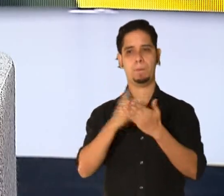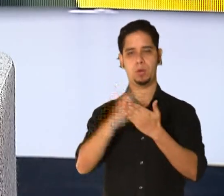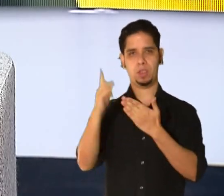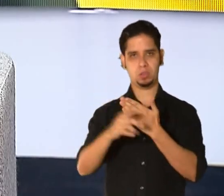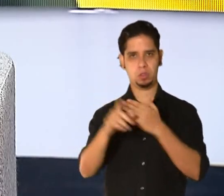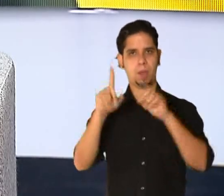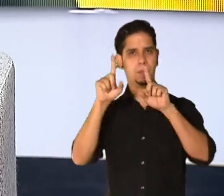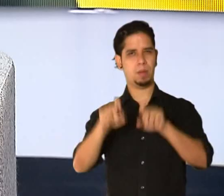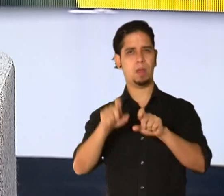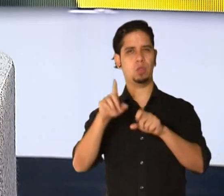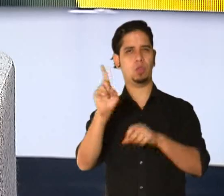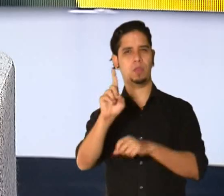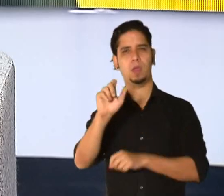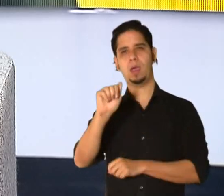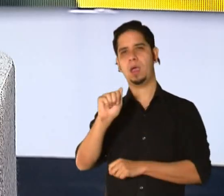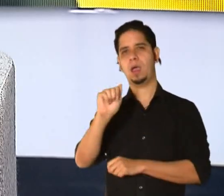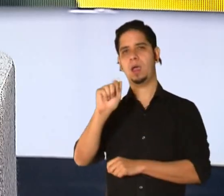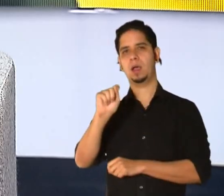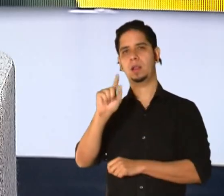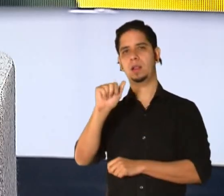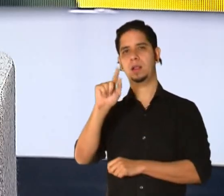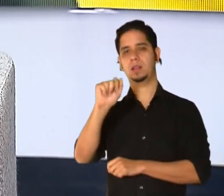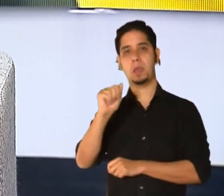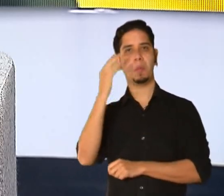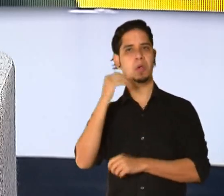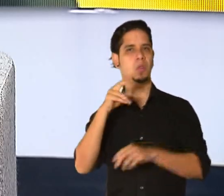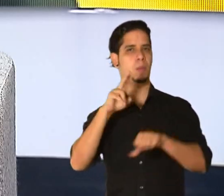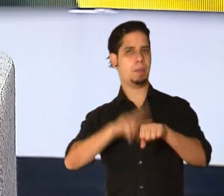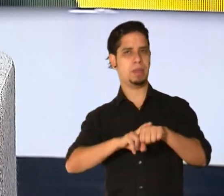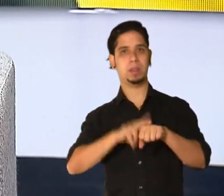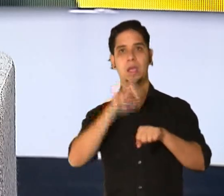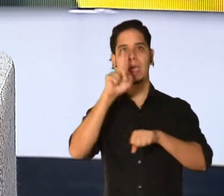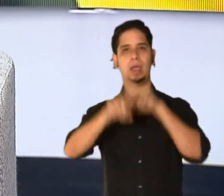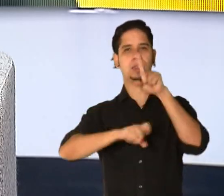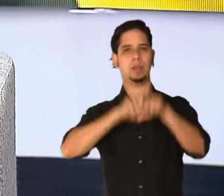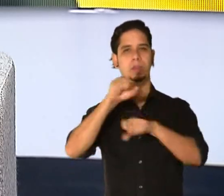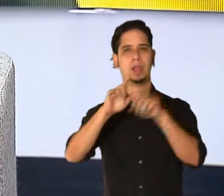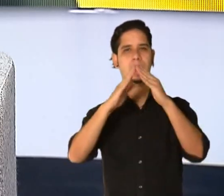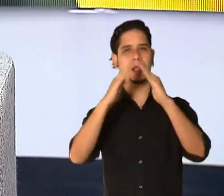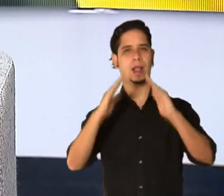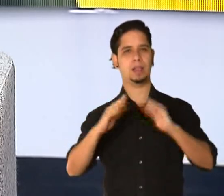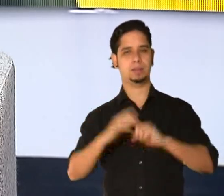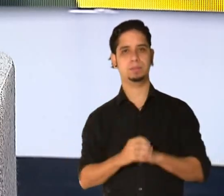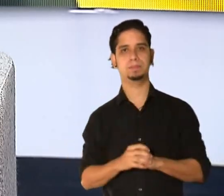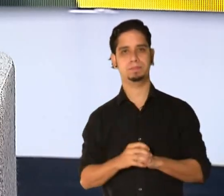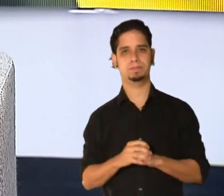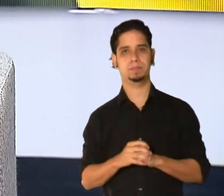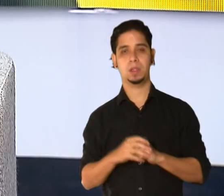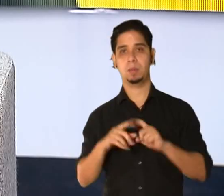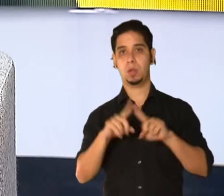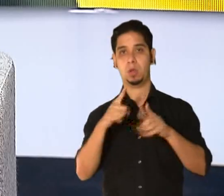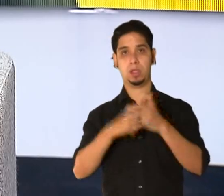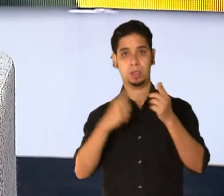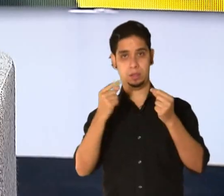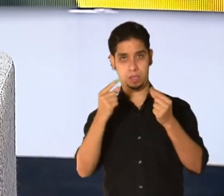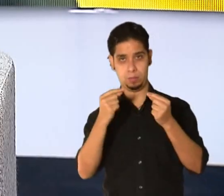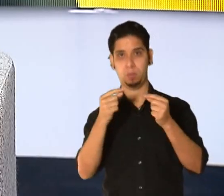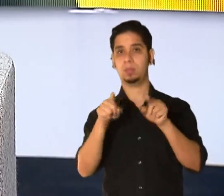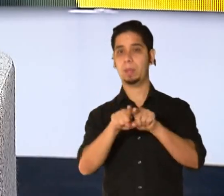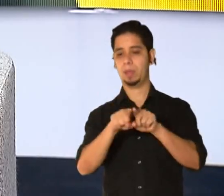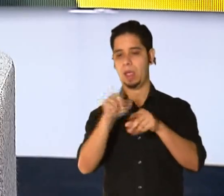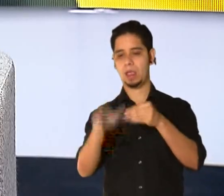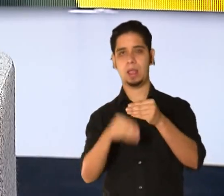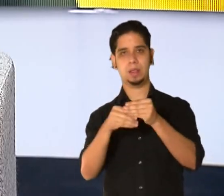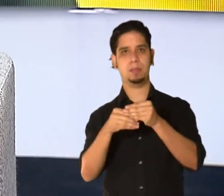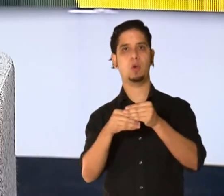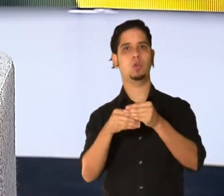hicieron, porque el CASPER usualmente son entrevistas en la vivienda, entonces lo que hicieron en adición a la vivienda fue obtener muestras de sangre